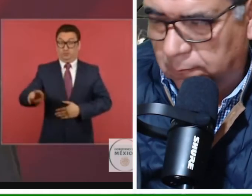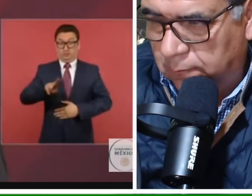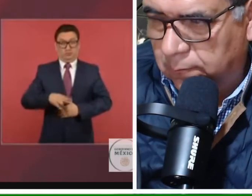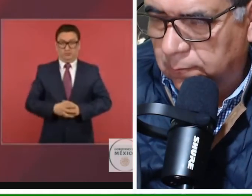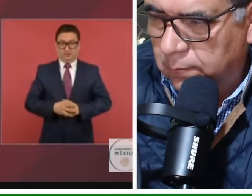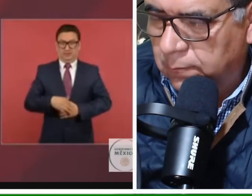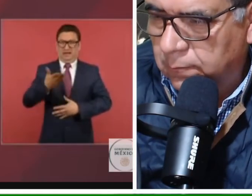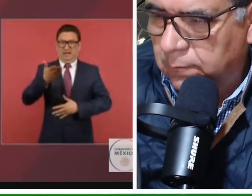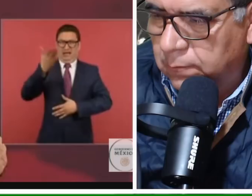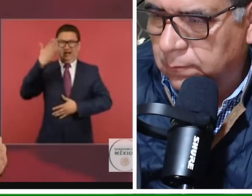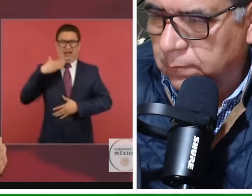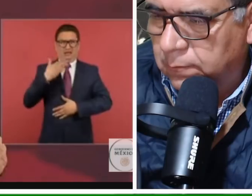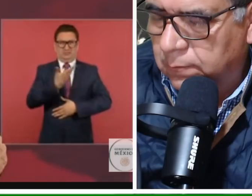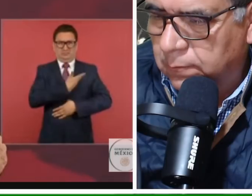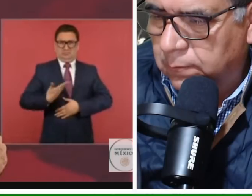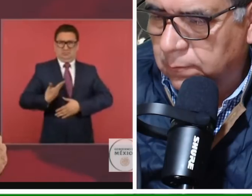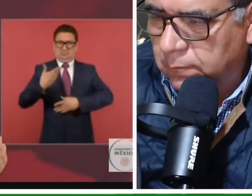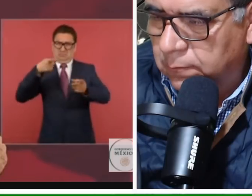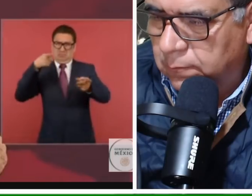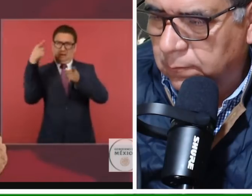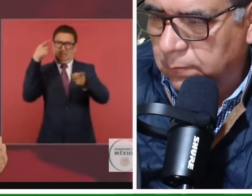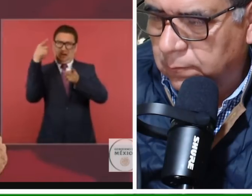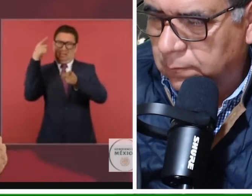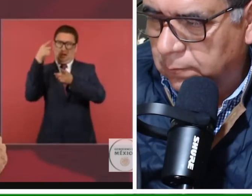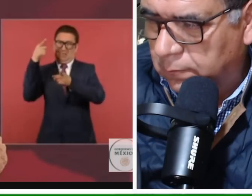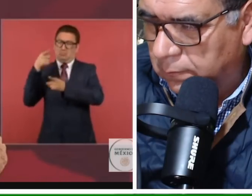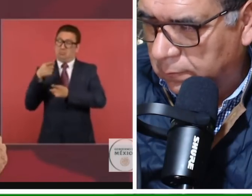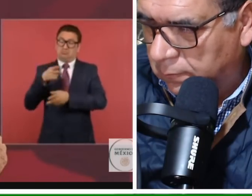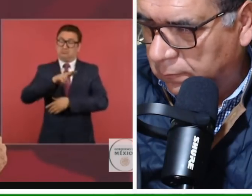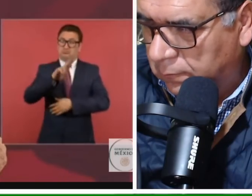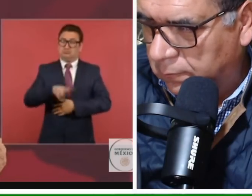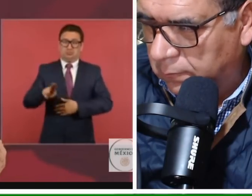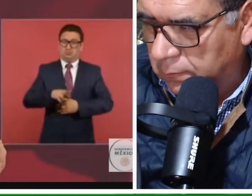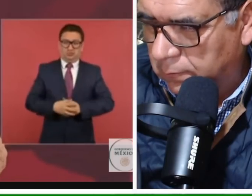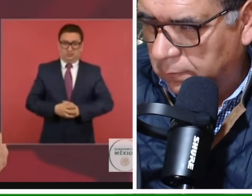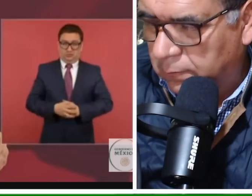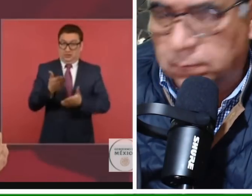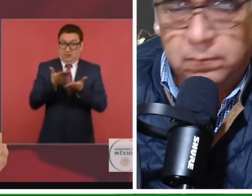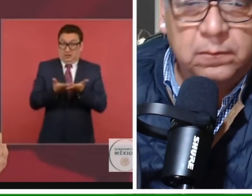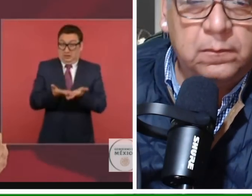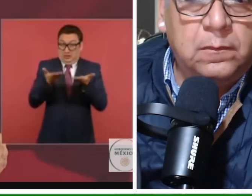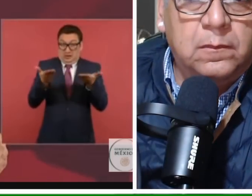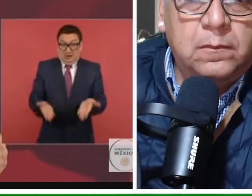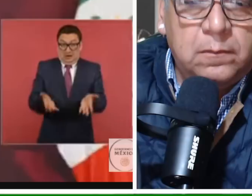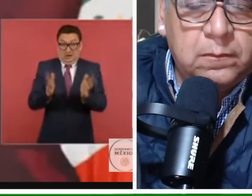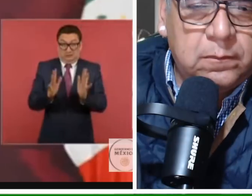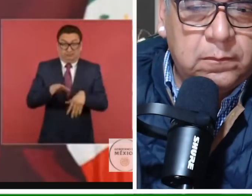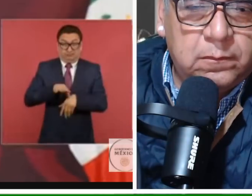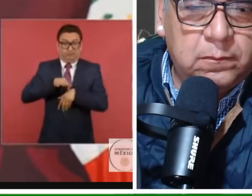una lanzada en contra del presidente de la República como la que estamos